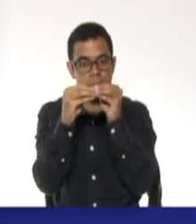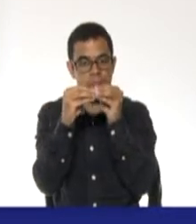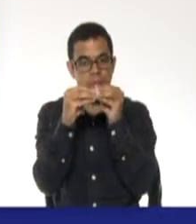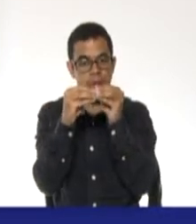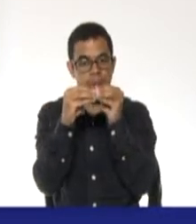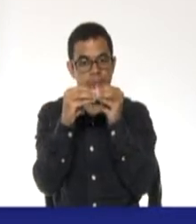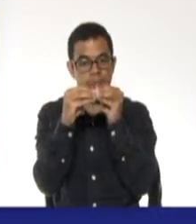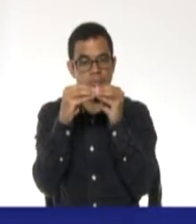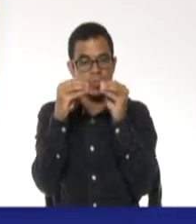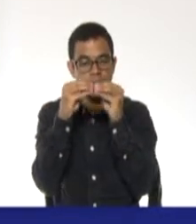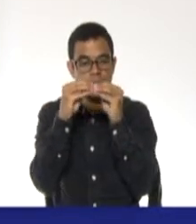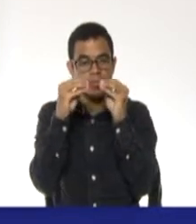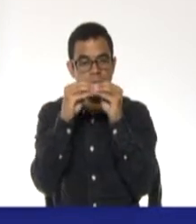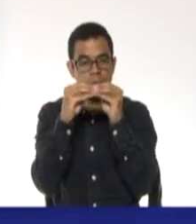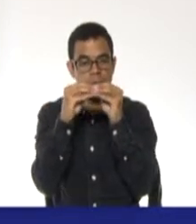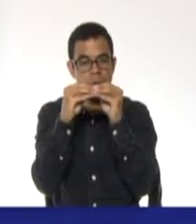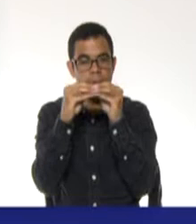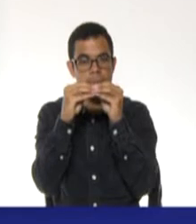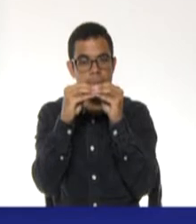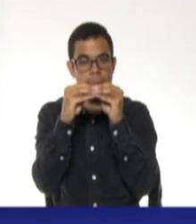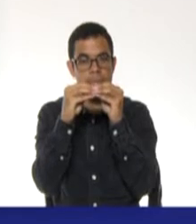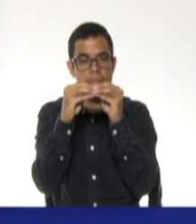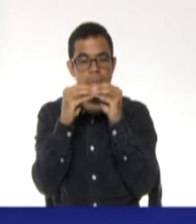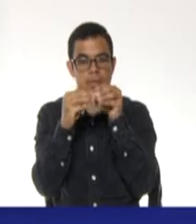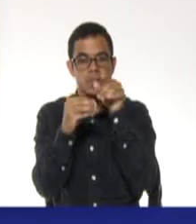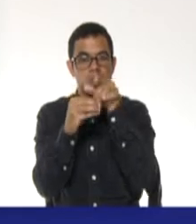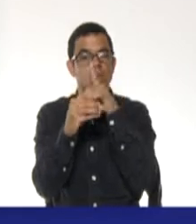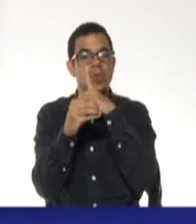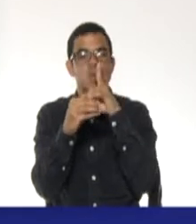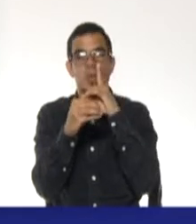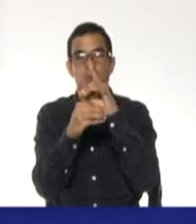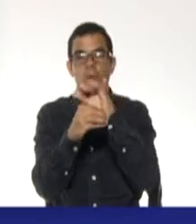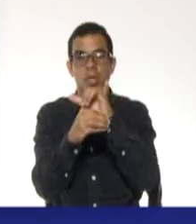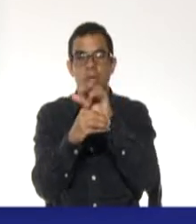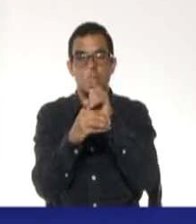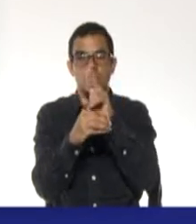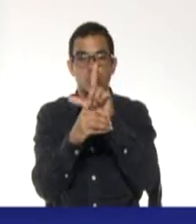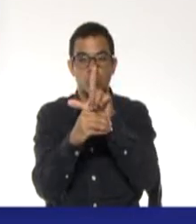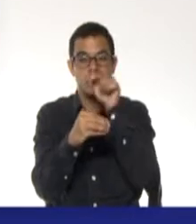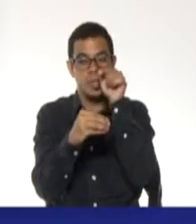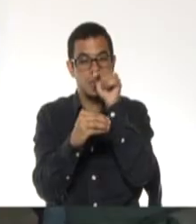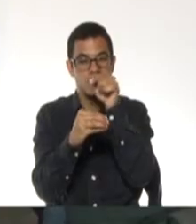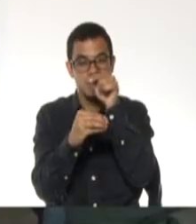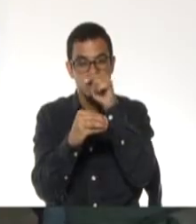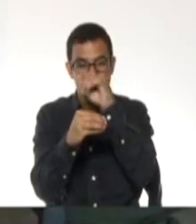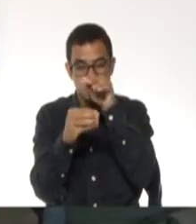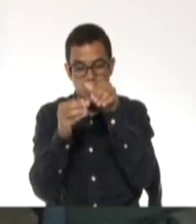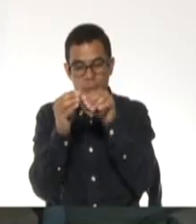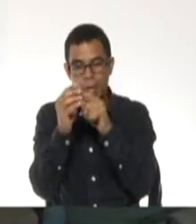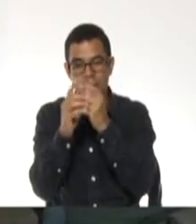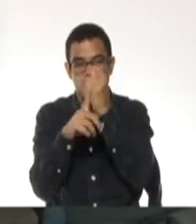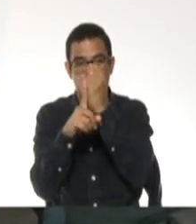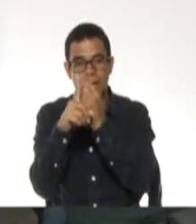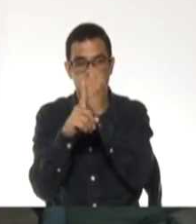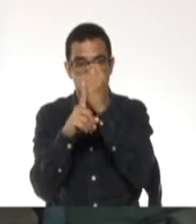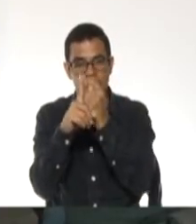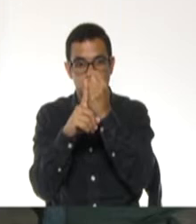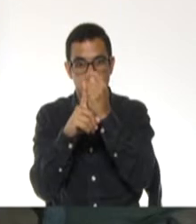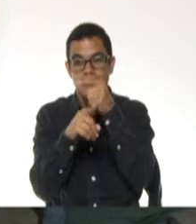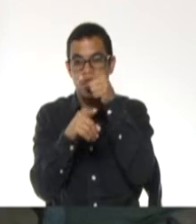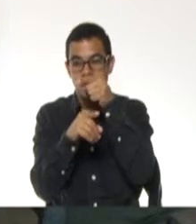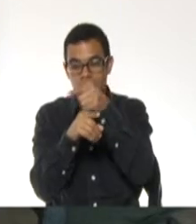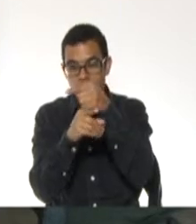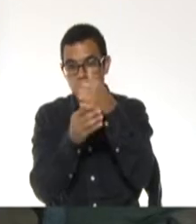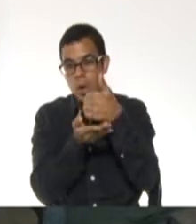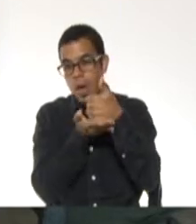la parte cinética de la resistencia y se produce el efecto Joule, que es la generación de calor, la cual va a aprovechar la plancha para